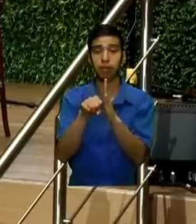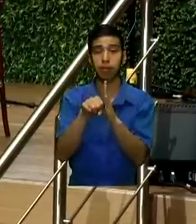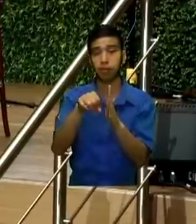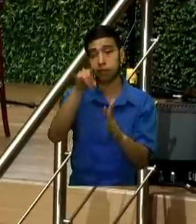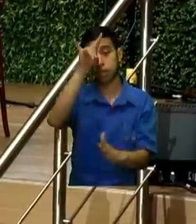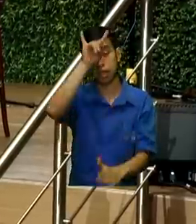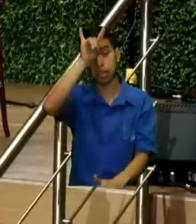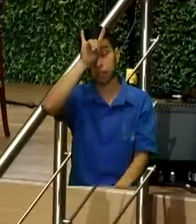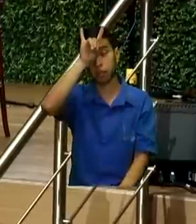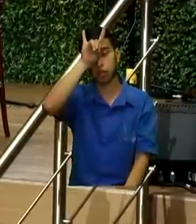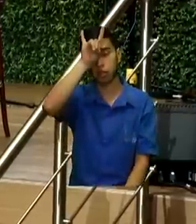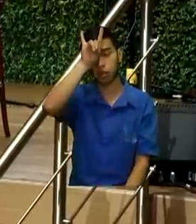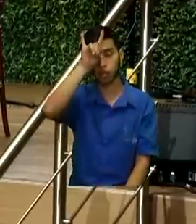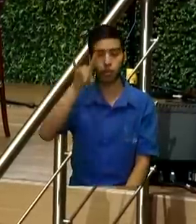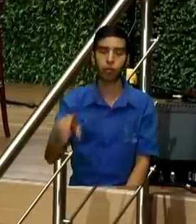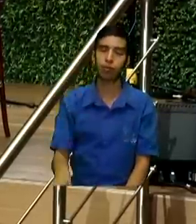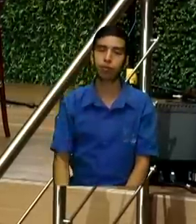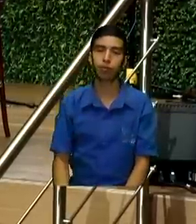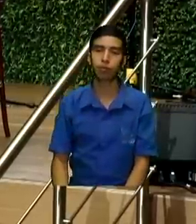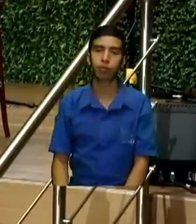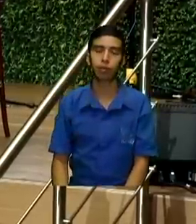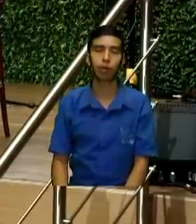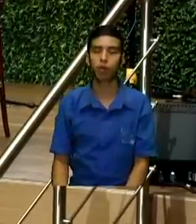Ni los vampiros, ni nada por el estilo.